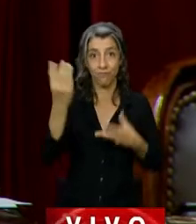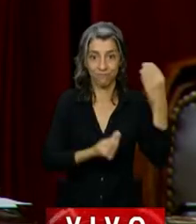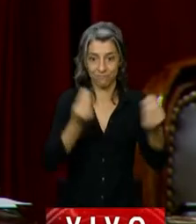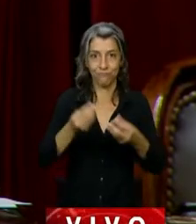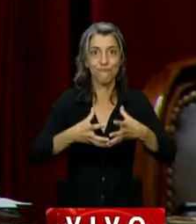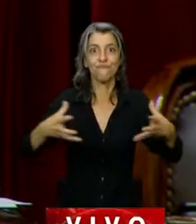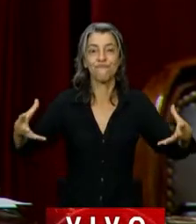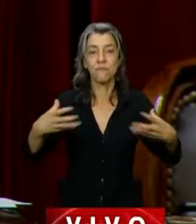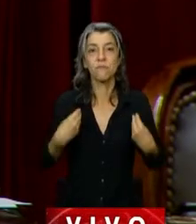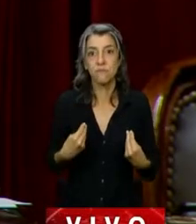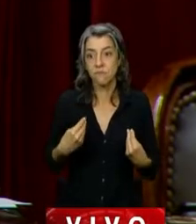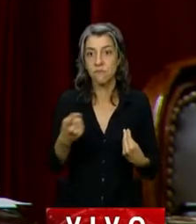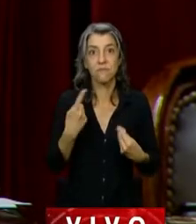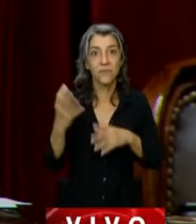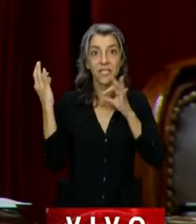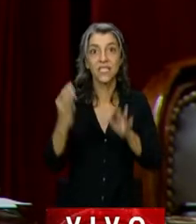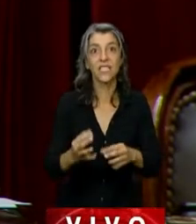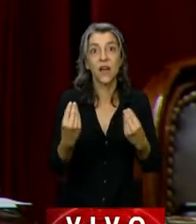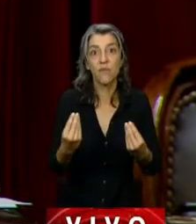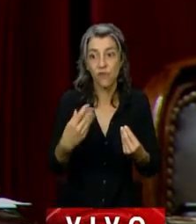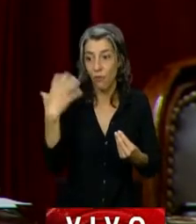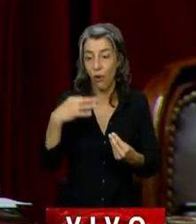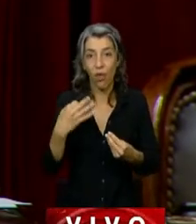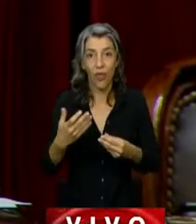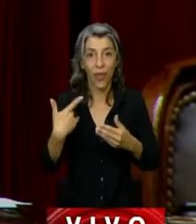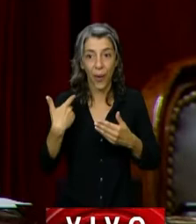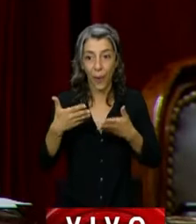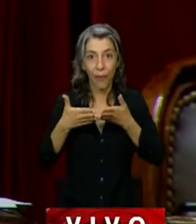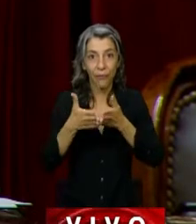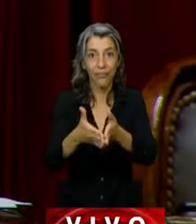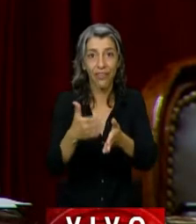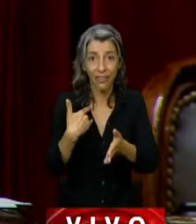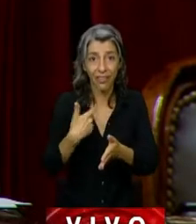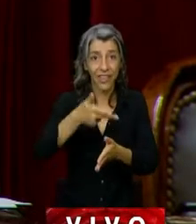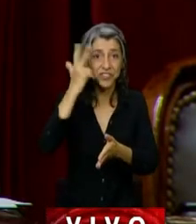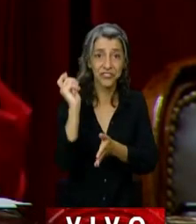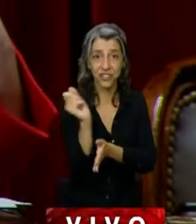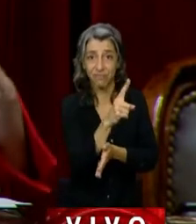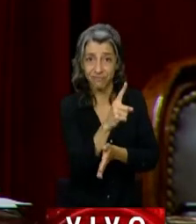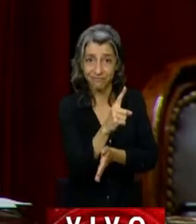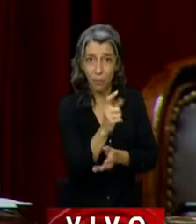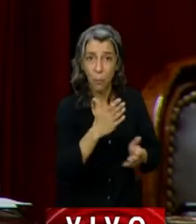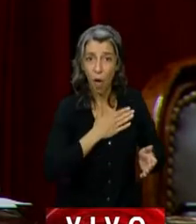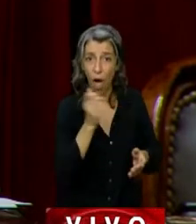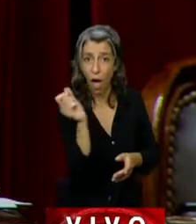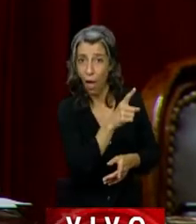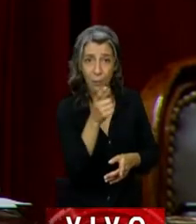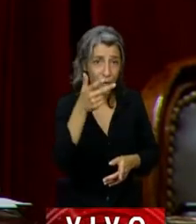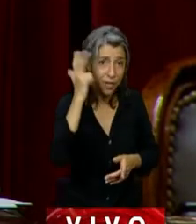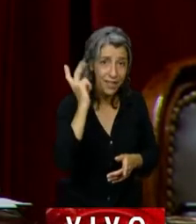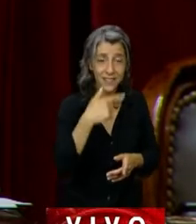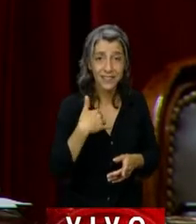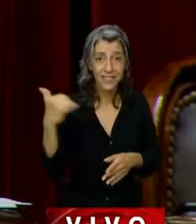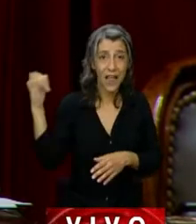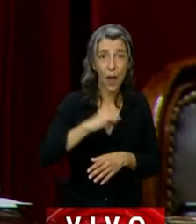isla tenemos que cruzar en un ferry que es chileno por el vecino país de Chile. Para llegar en avión, yo invito a los